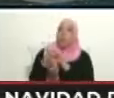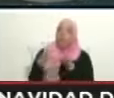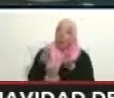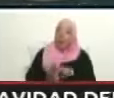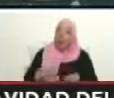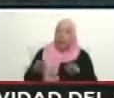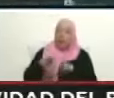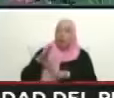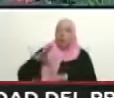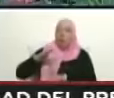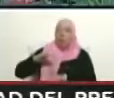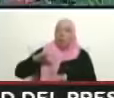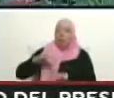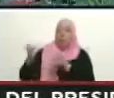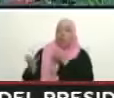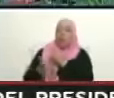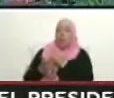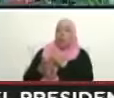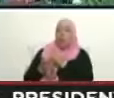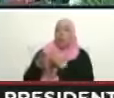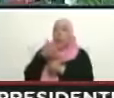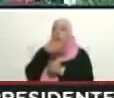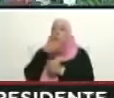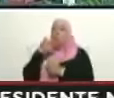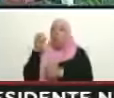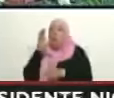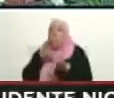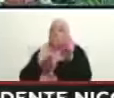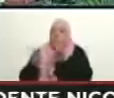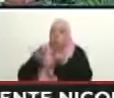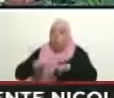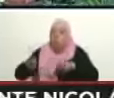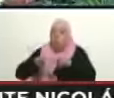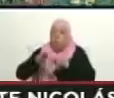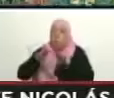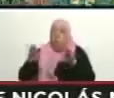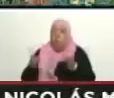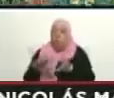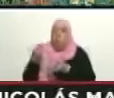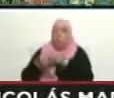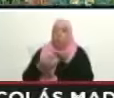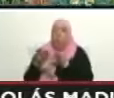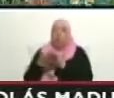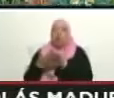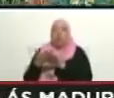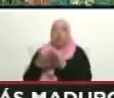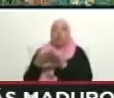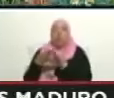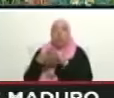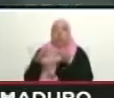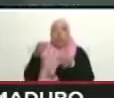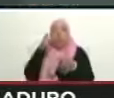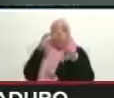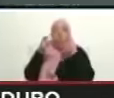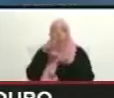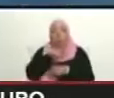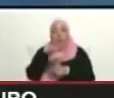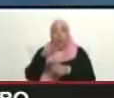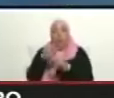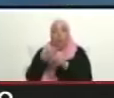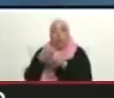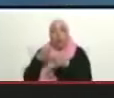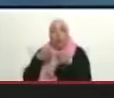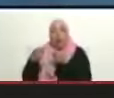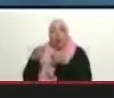investigación científico y técnica y traernos a los mejores investigadores del país para crear soluciones para la seguridad del país. Coordine